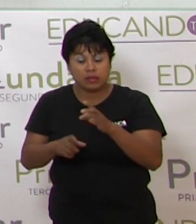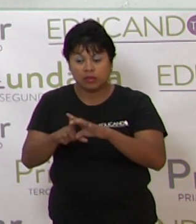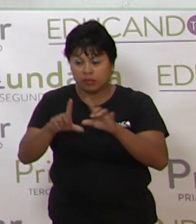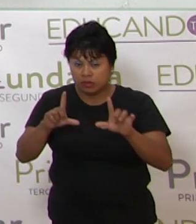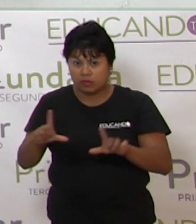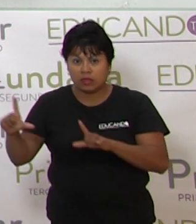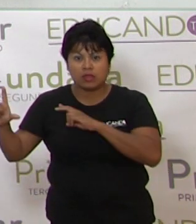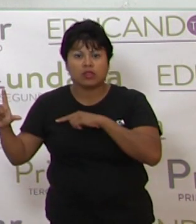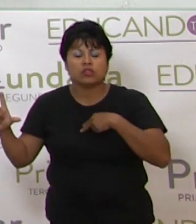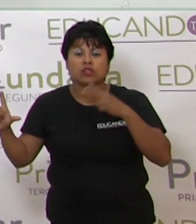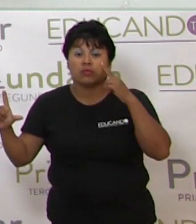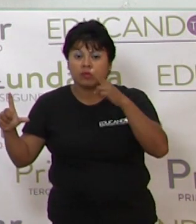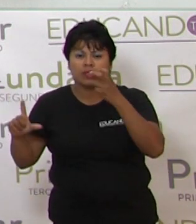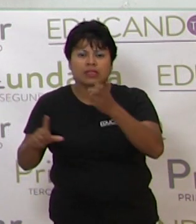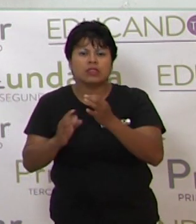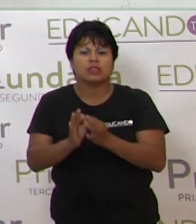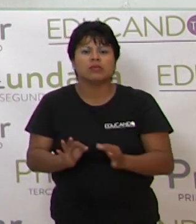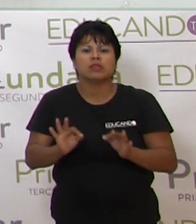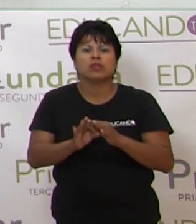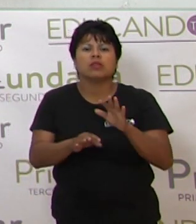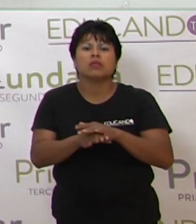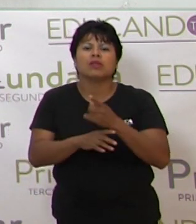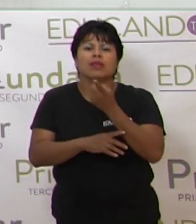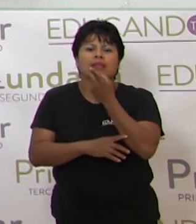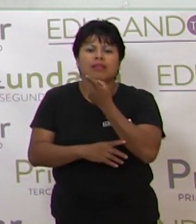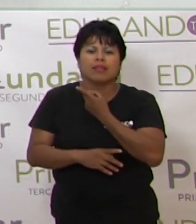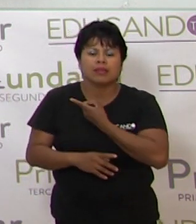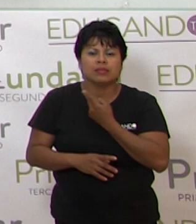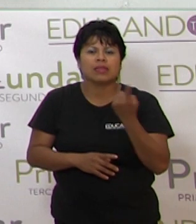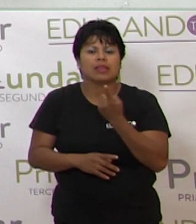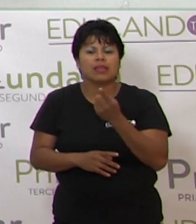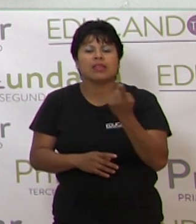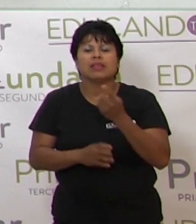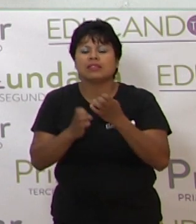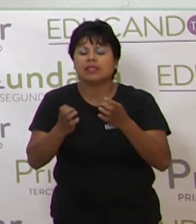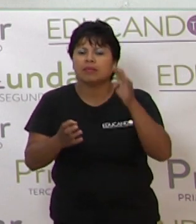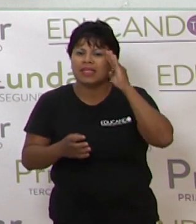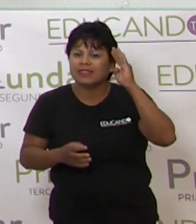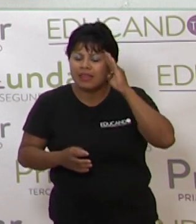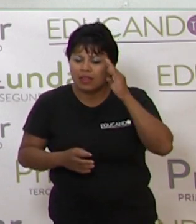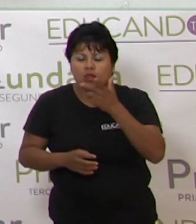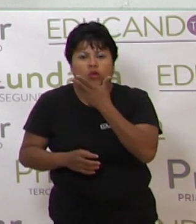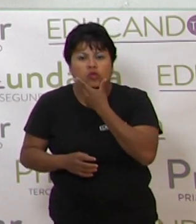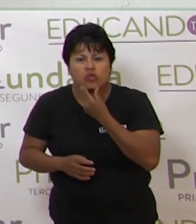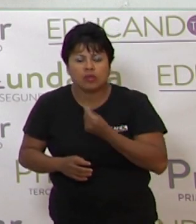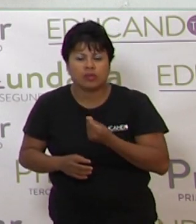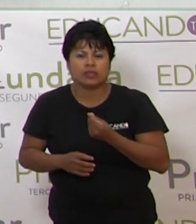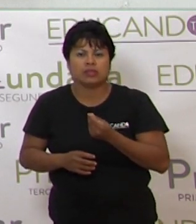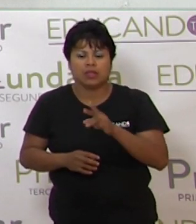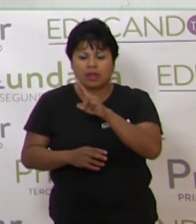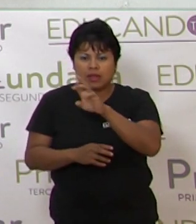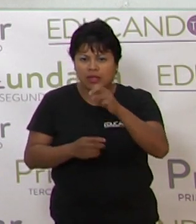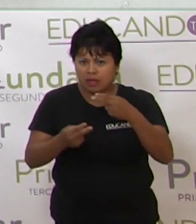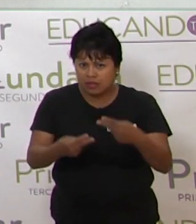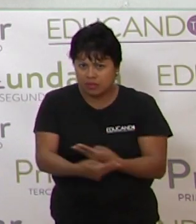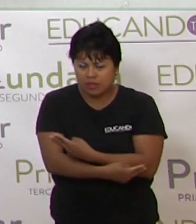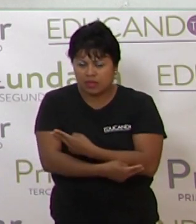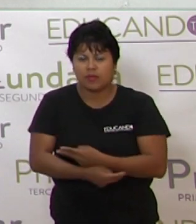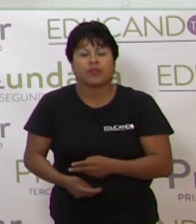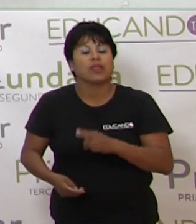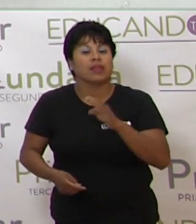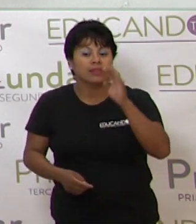vimos es importante porque nos dice qué estaban pensando los hombres del Renacimiento.